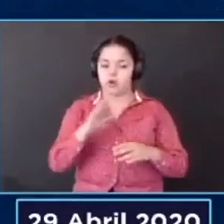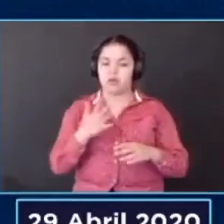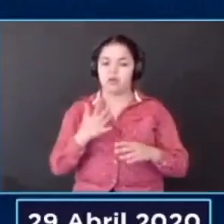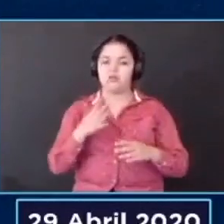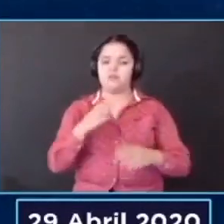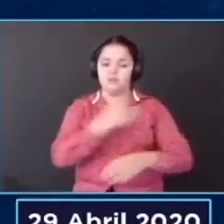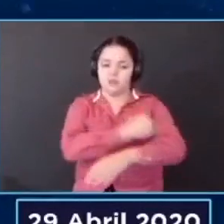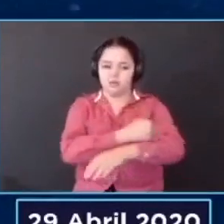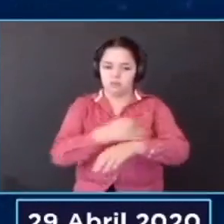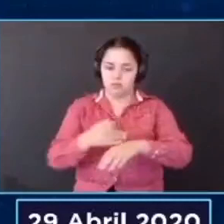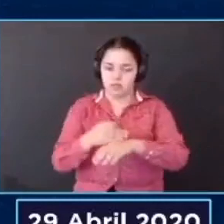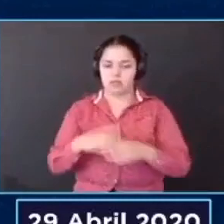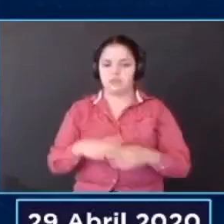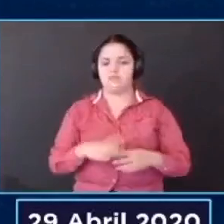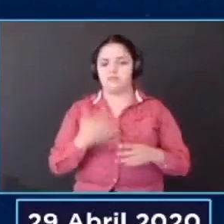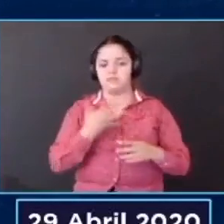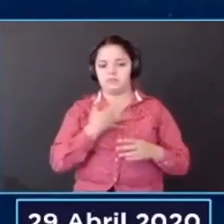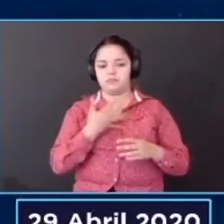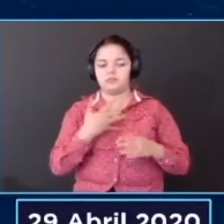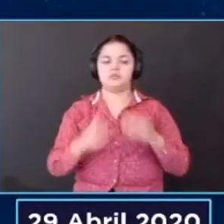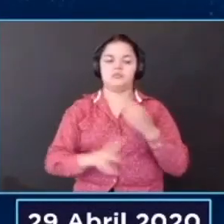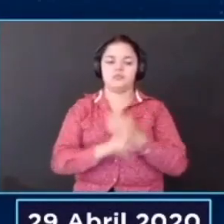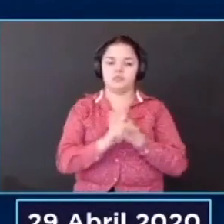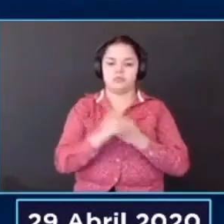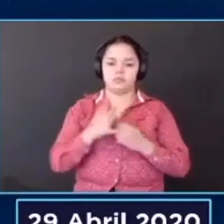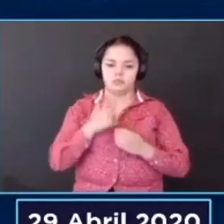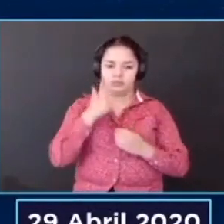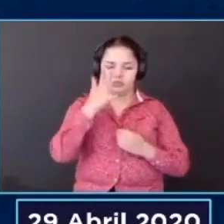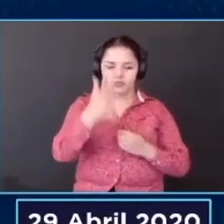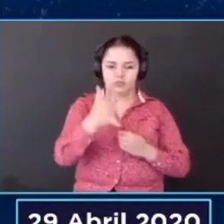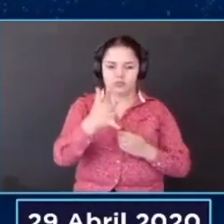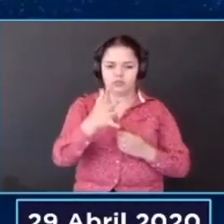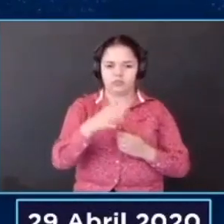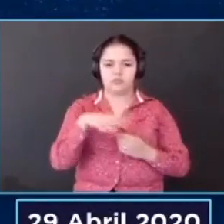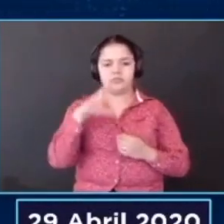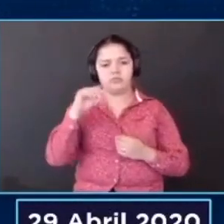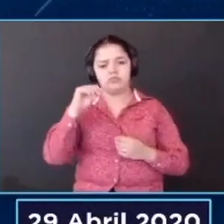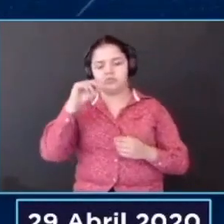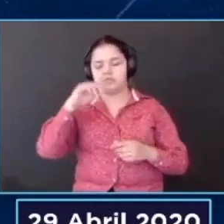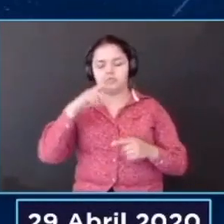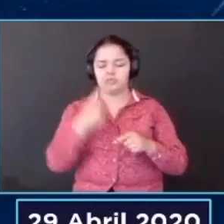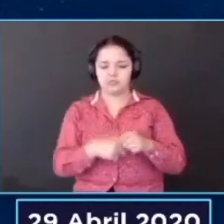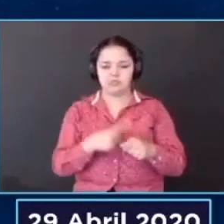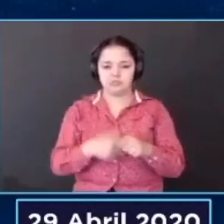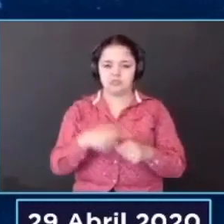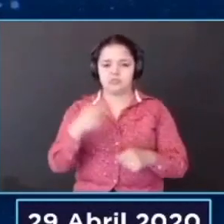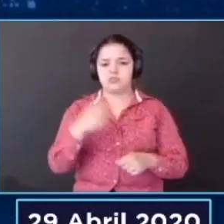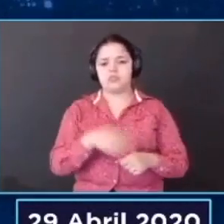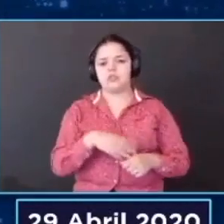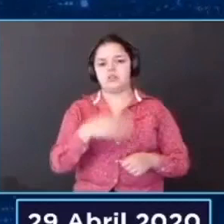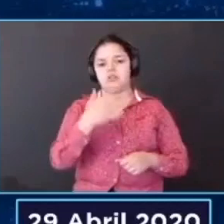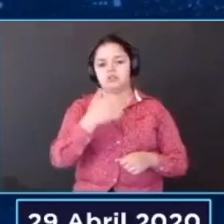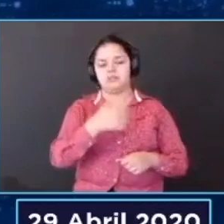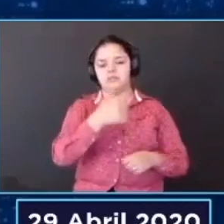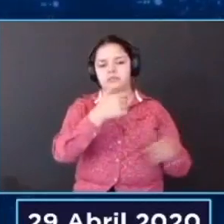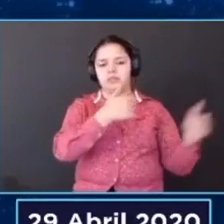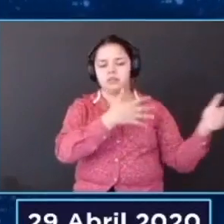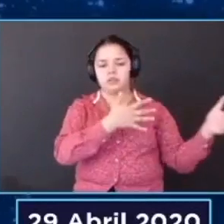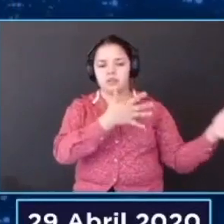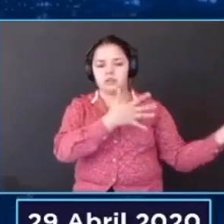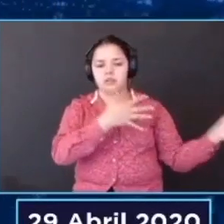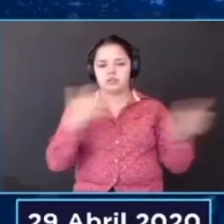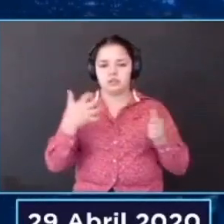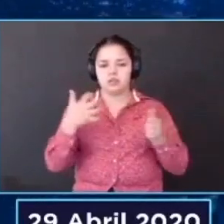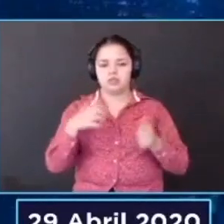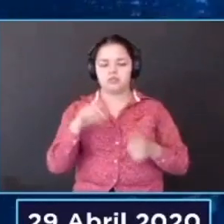casa. Descartados son 677, recuperados 33. Recuperados, aquellos que ya no